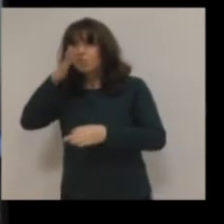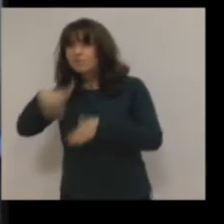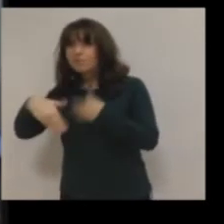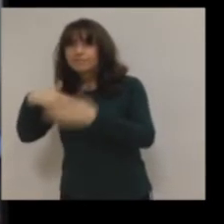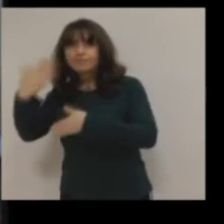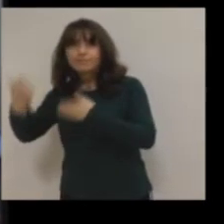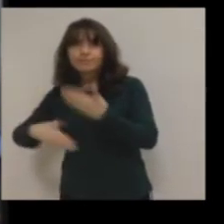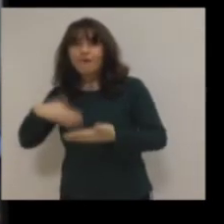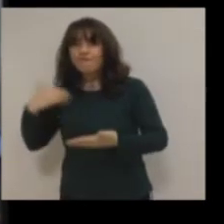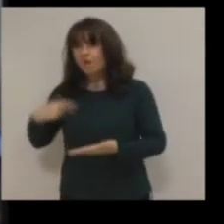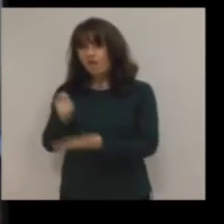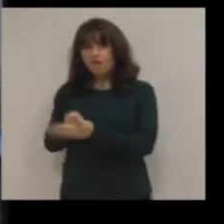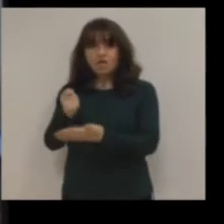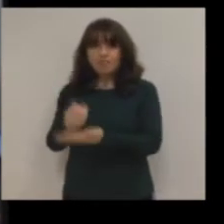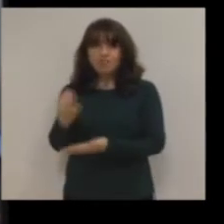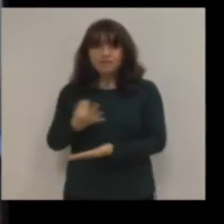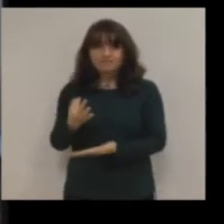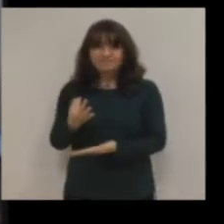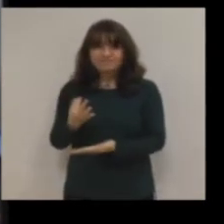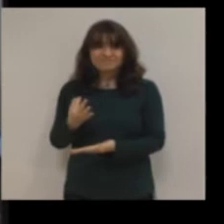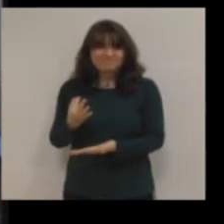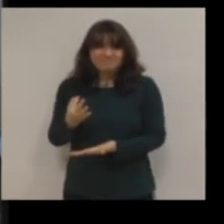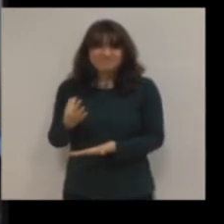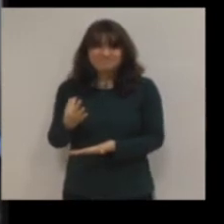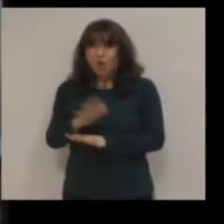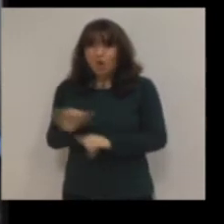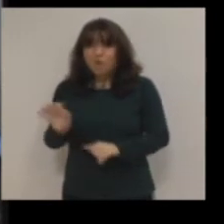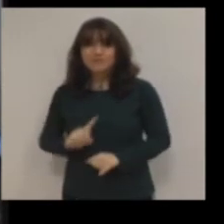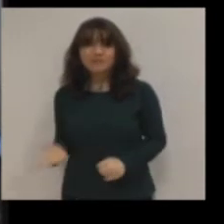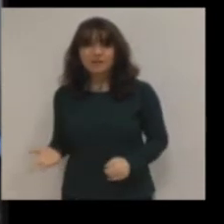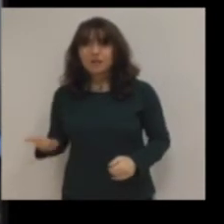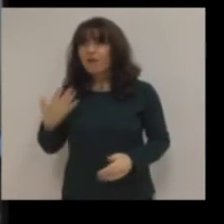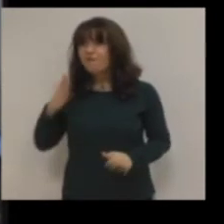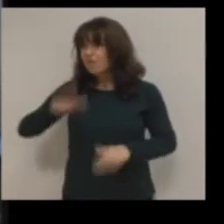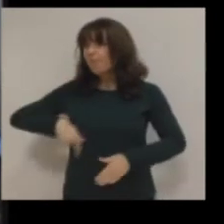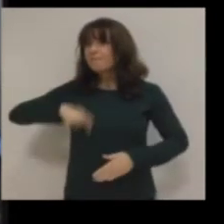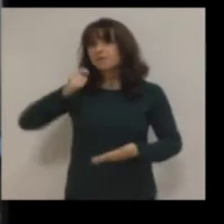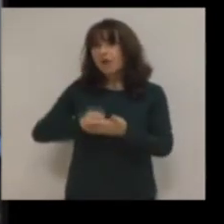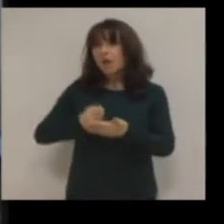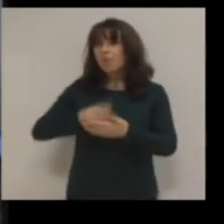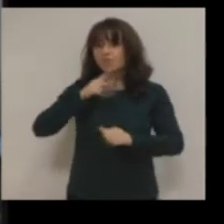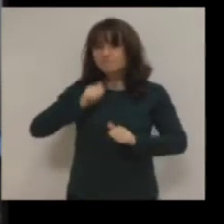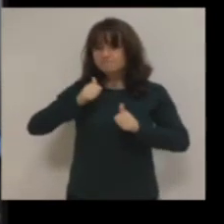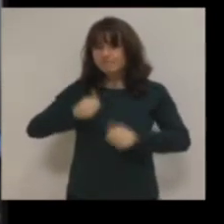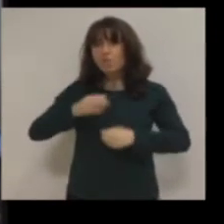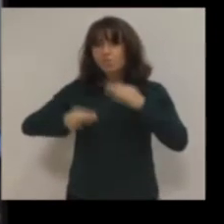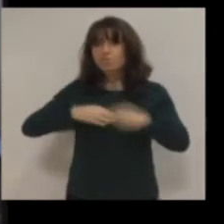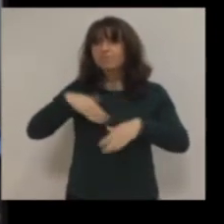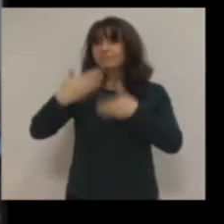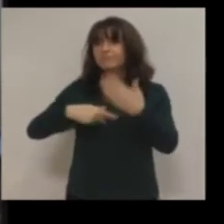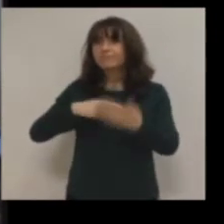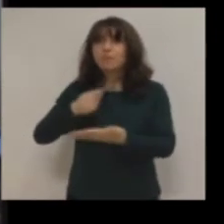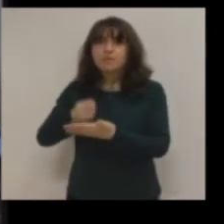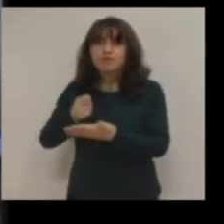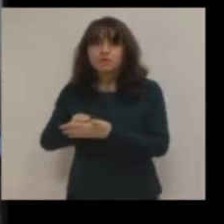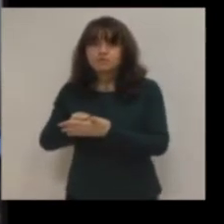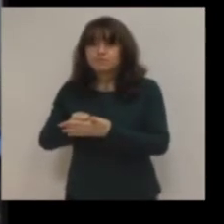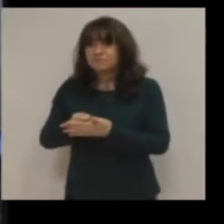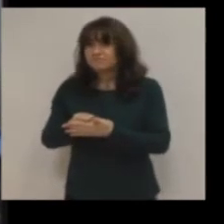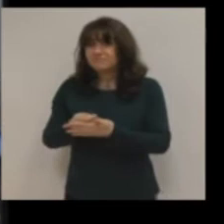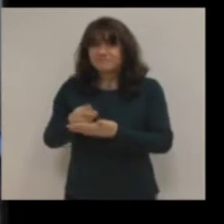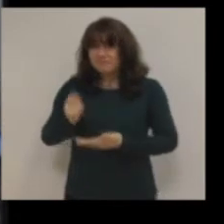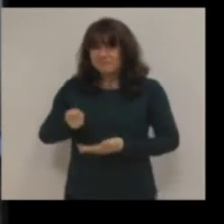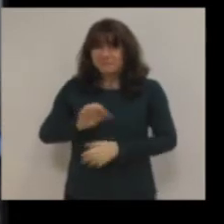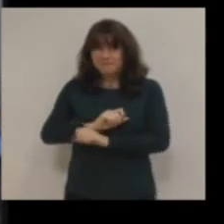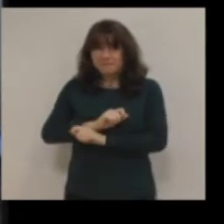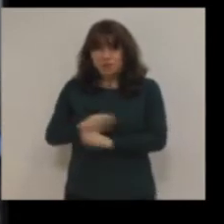veces que no te compensa, porque te cuesta más caro, o que no lo tienes, te cuesta más caro iniciar un proceso que resolver el proceso. Y yo creo que ahí lo que